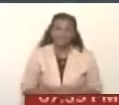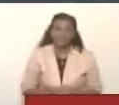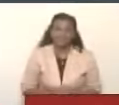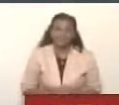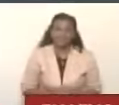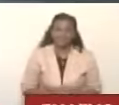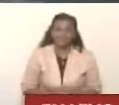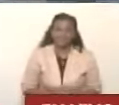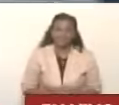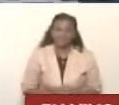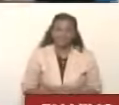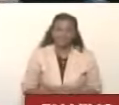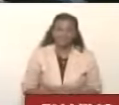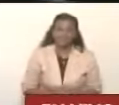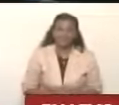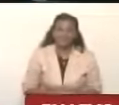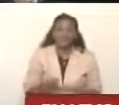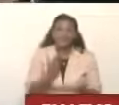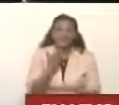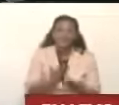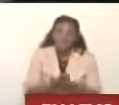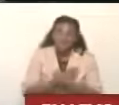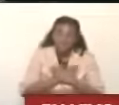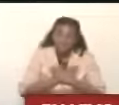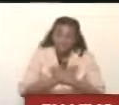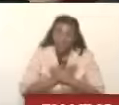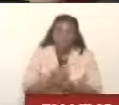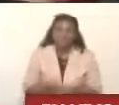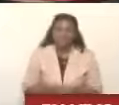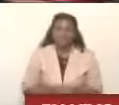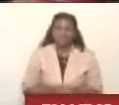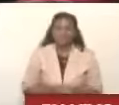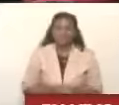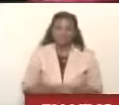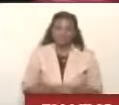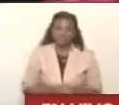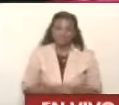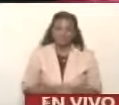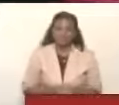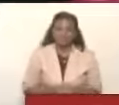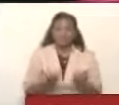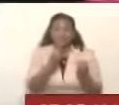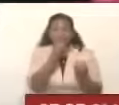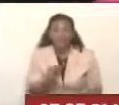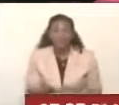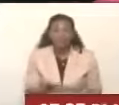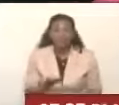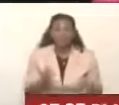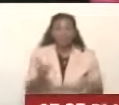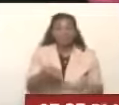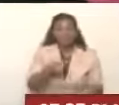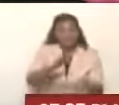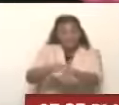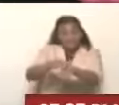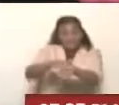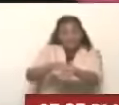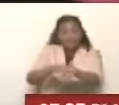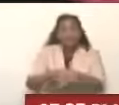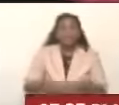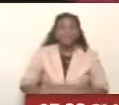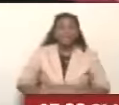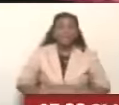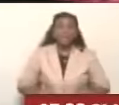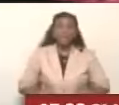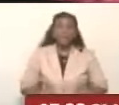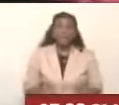Gracias, gracias. Muchas gracias. Gracias. Gracias. Bueno, Julio. Ah, empezamos